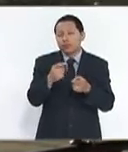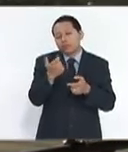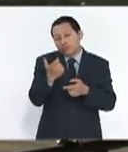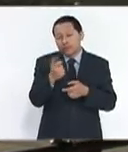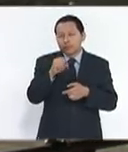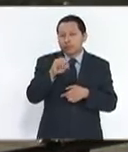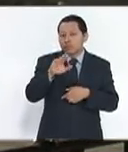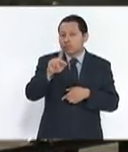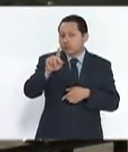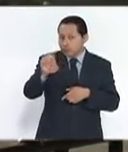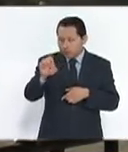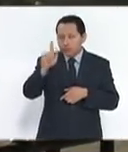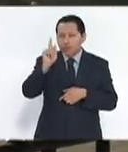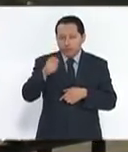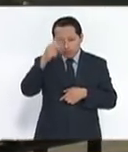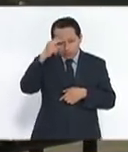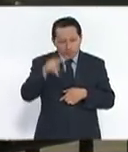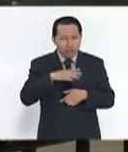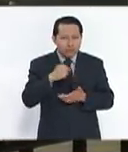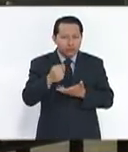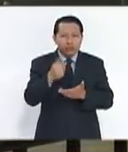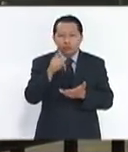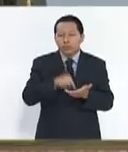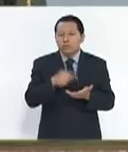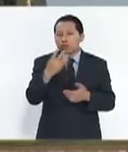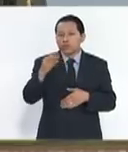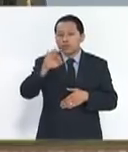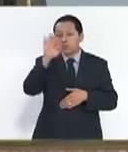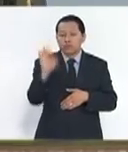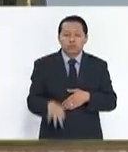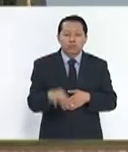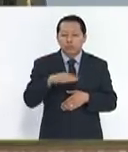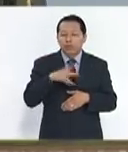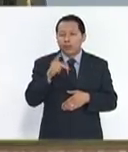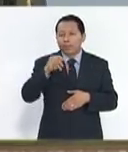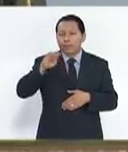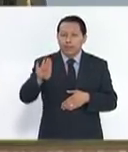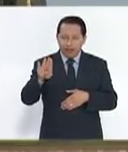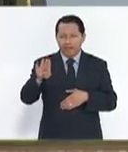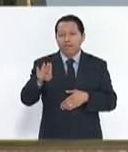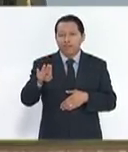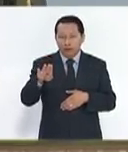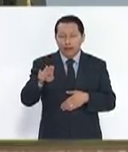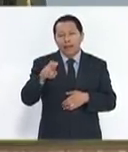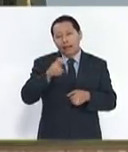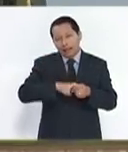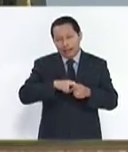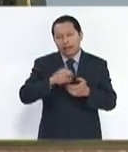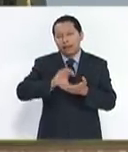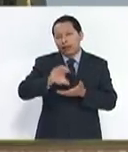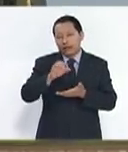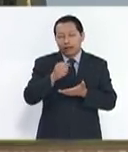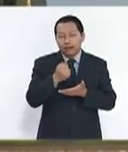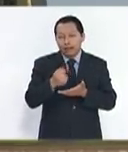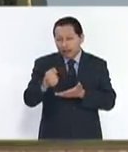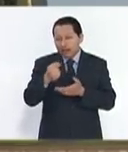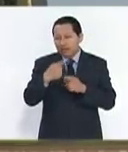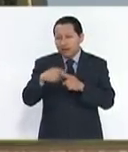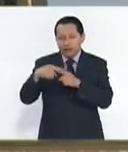Económicos, la OCDE, México invierte el 1.4% de su PIB, de su Producto Interno Bruto, en financiamiento para